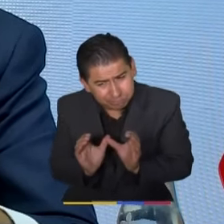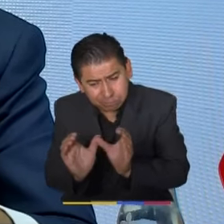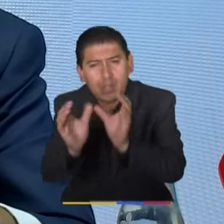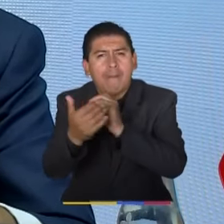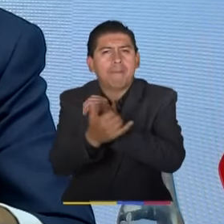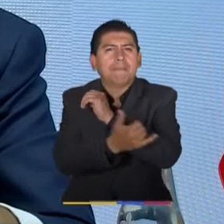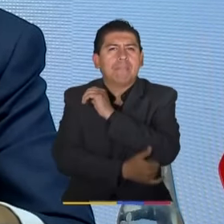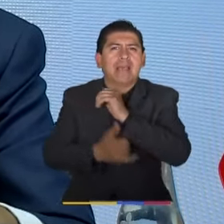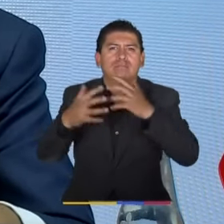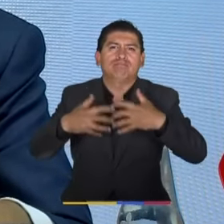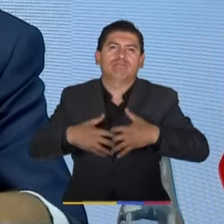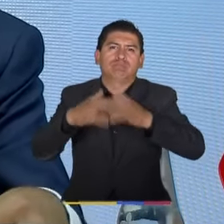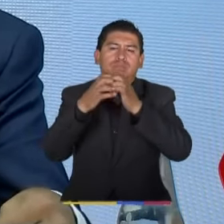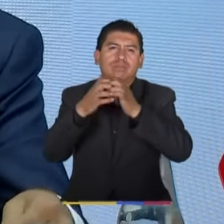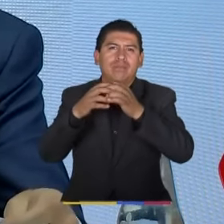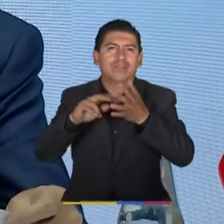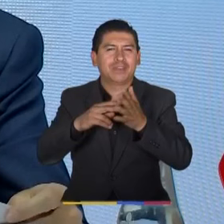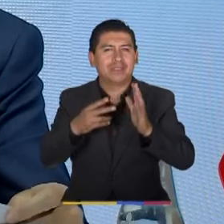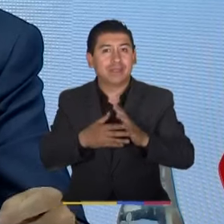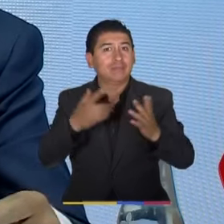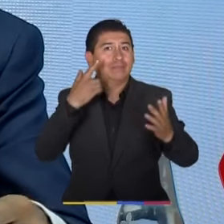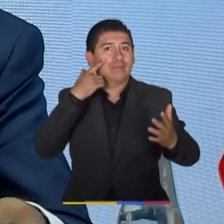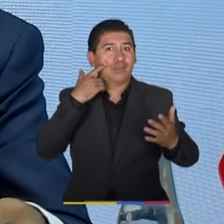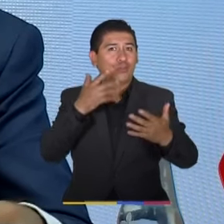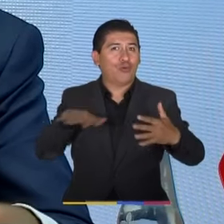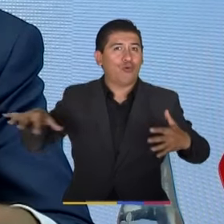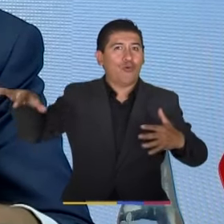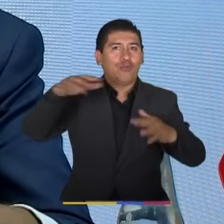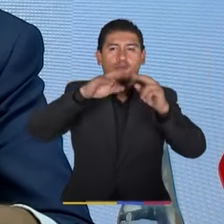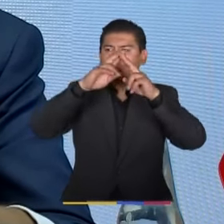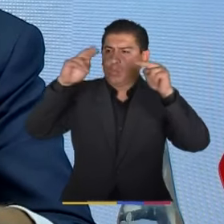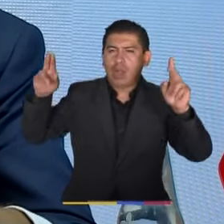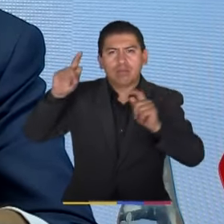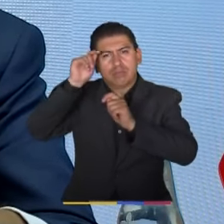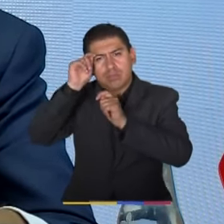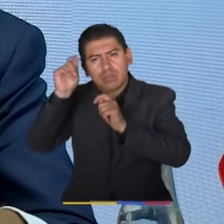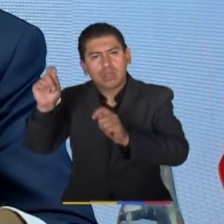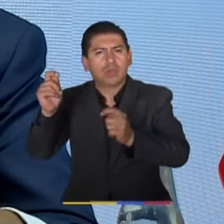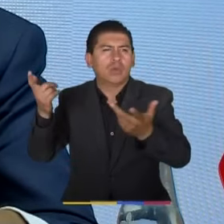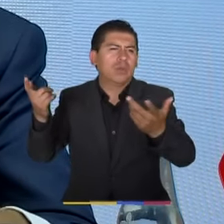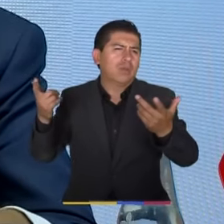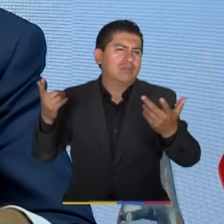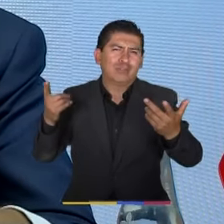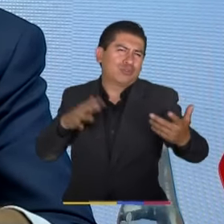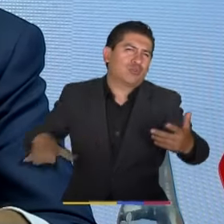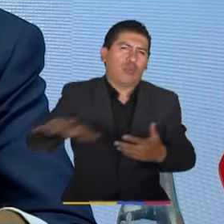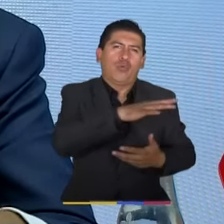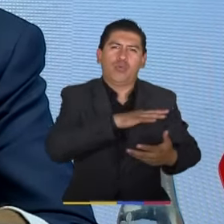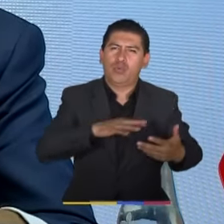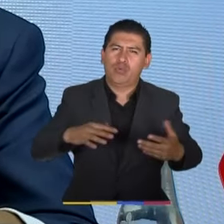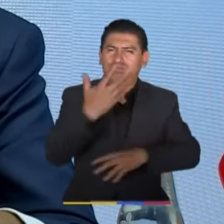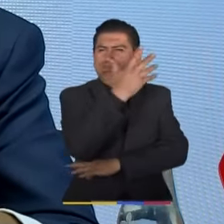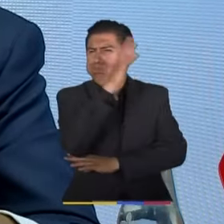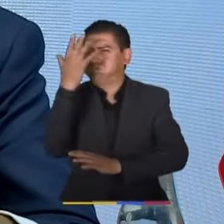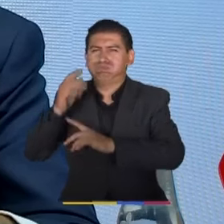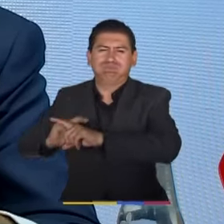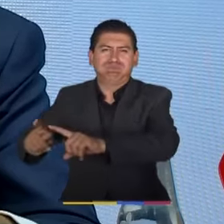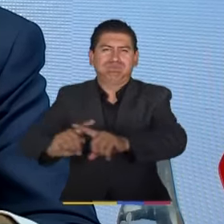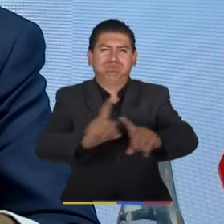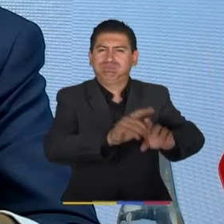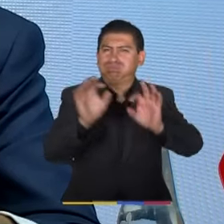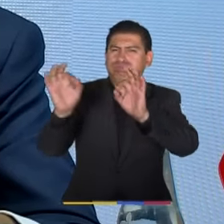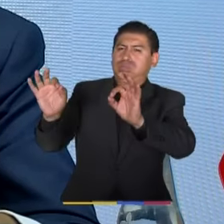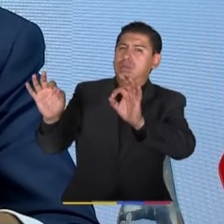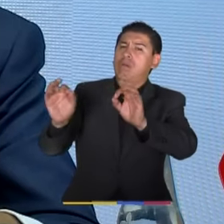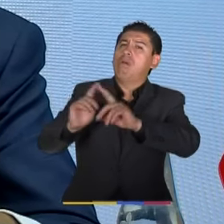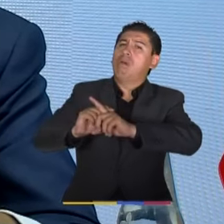también con la riqueza natural y biodiversidad de nuestros países. Todo ello sin poner en riesgo